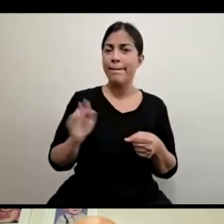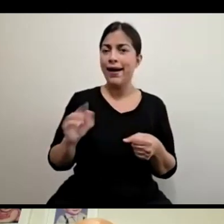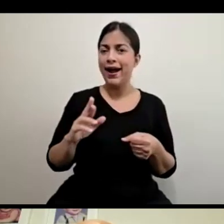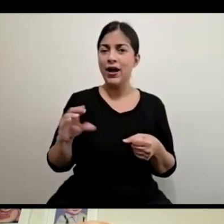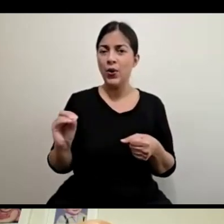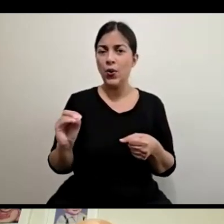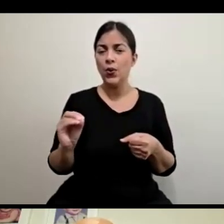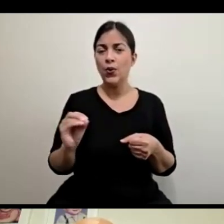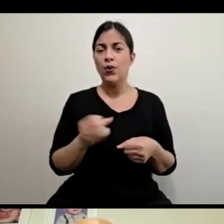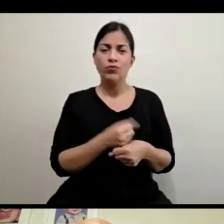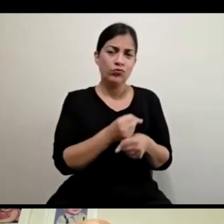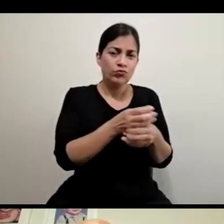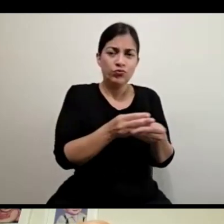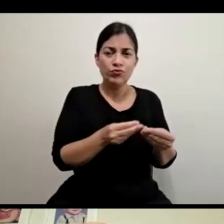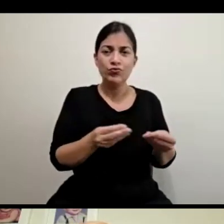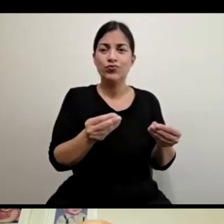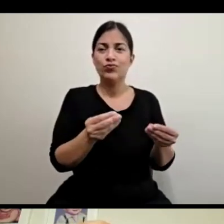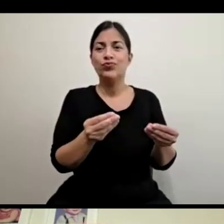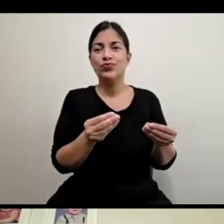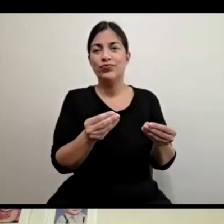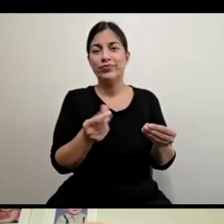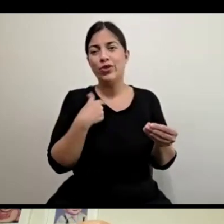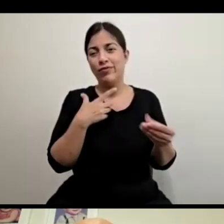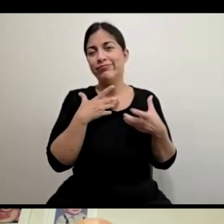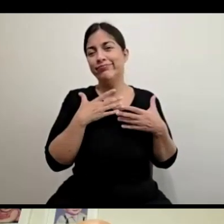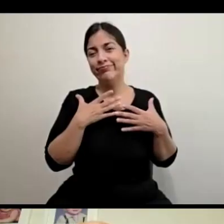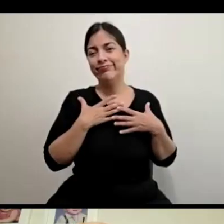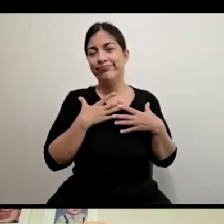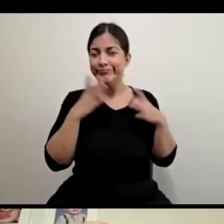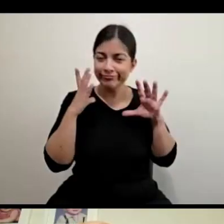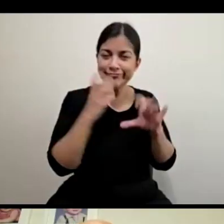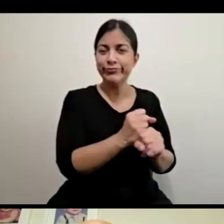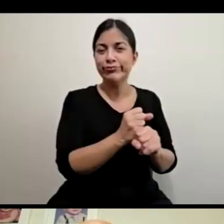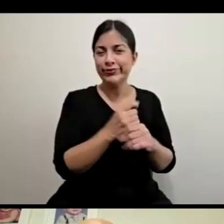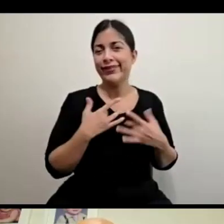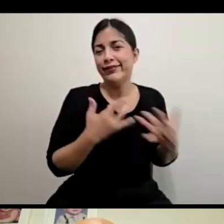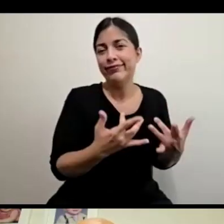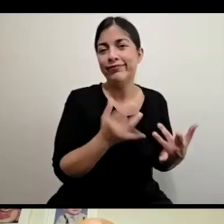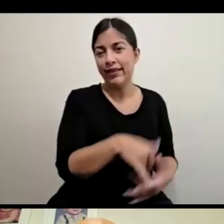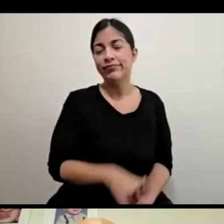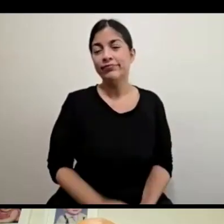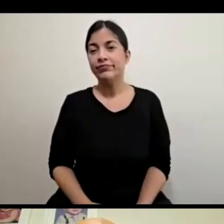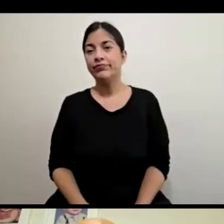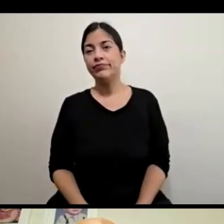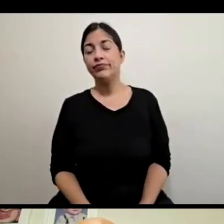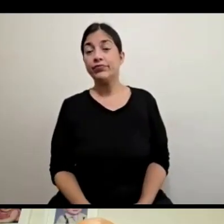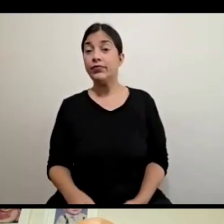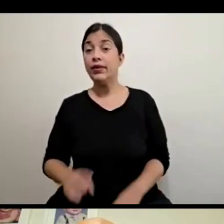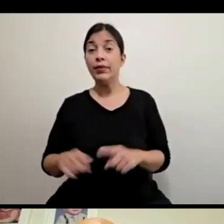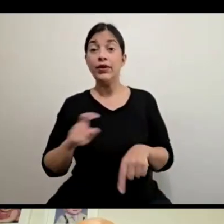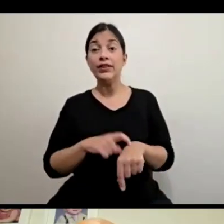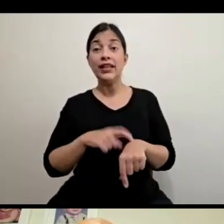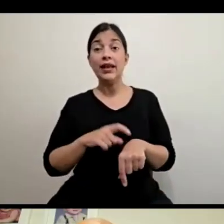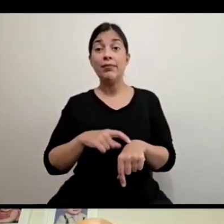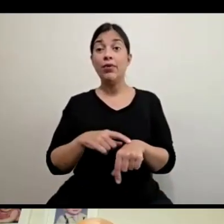sea, tenía ya una tendencia a eso, pero lo que había en aquellos tiempos, la educación decía que tú tenías que